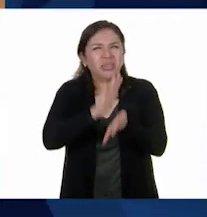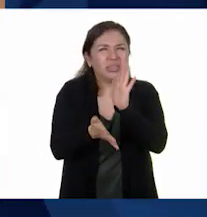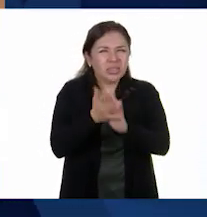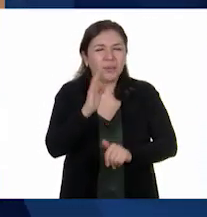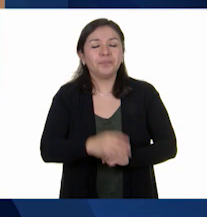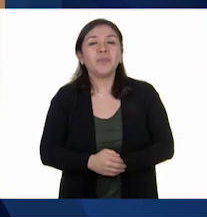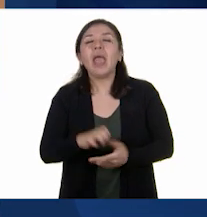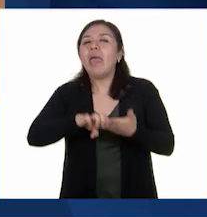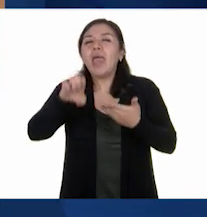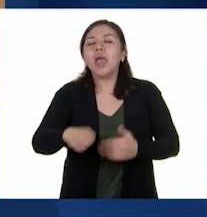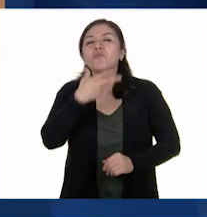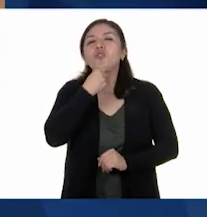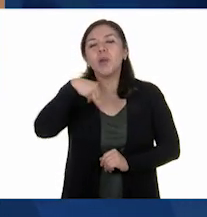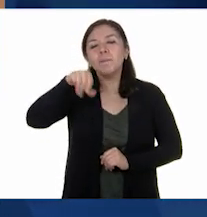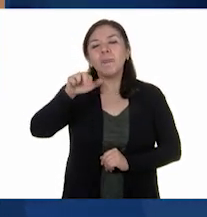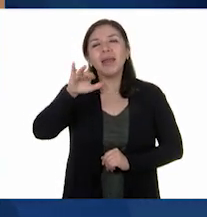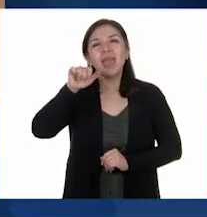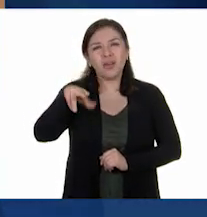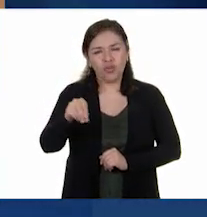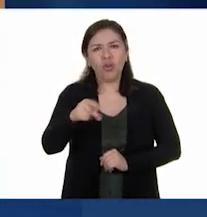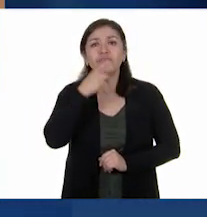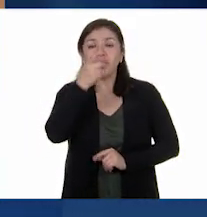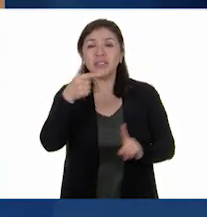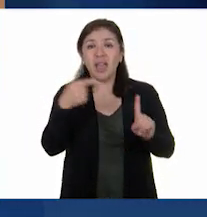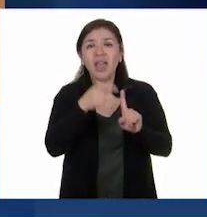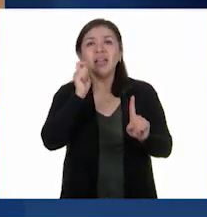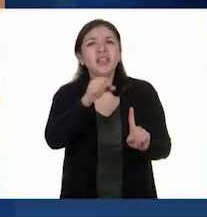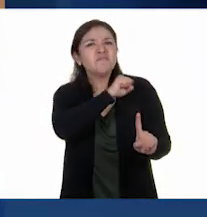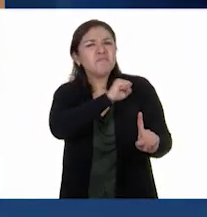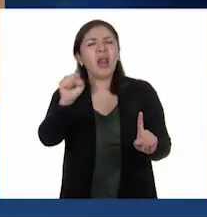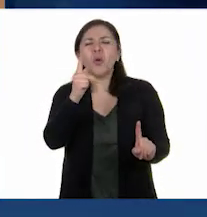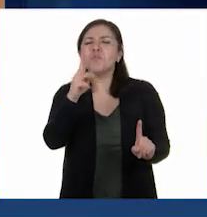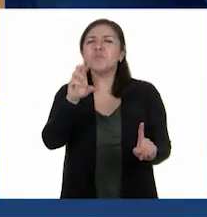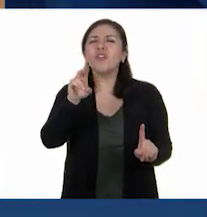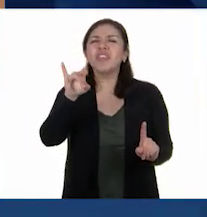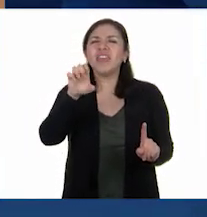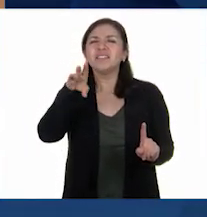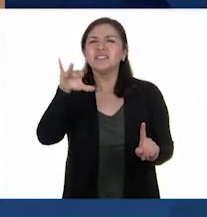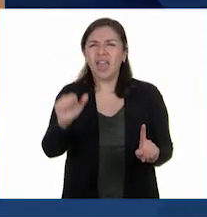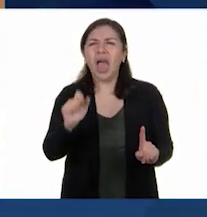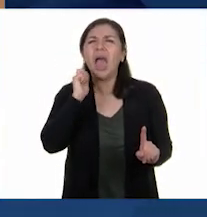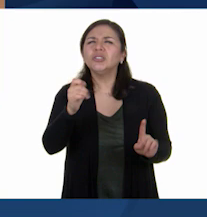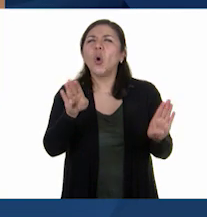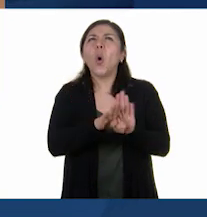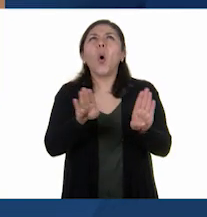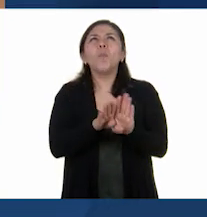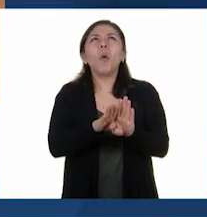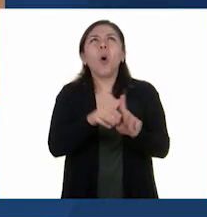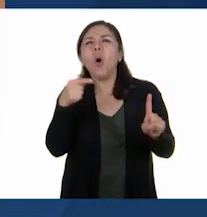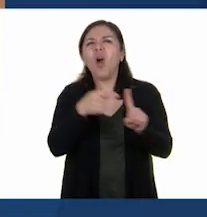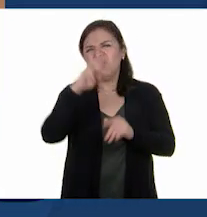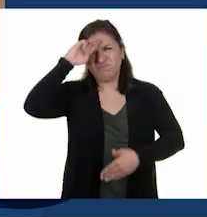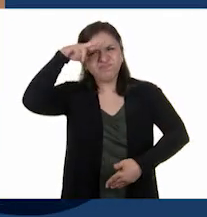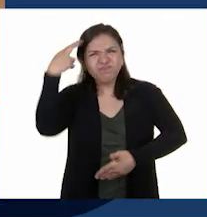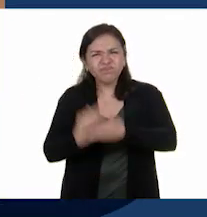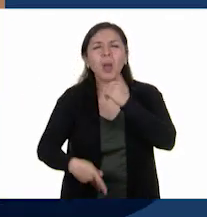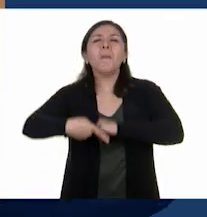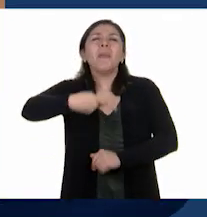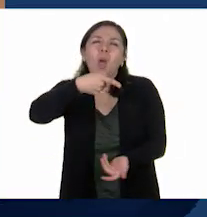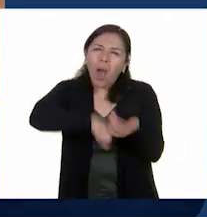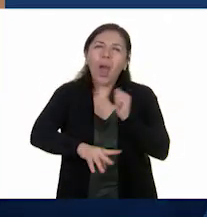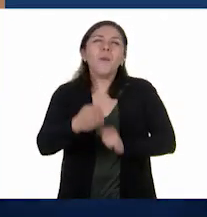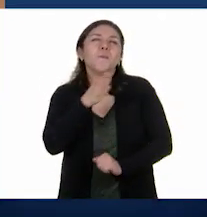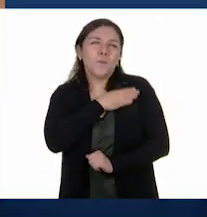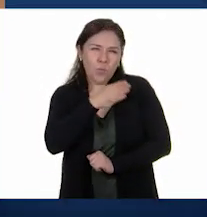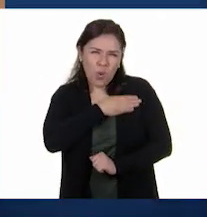ejemplo, Mariano Zuela lo denomina el bandido Providencia, es decir, una especie de rebelde con causa. Otro